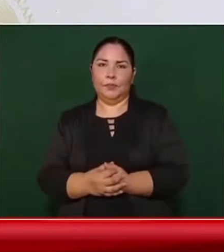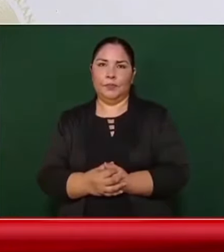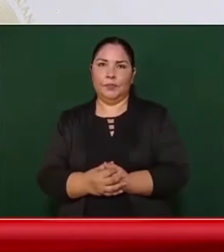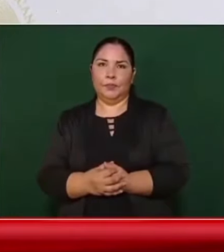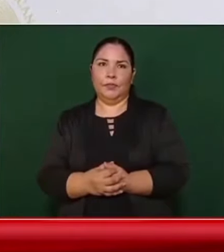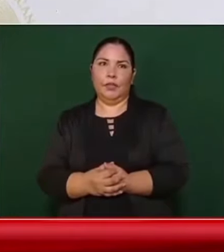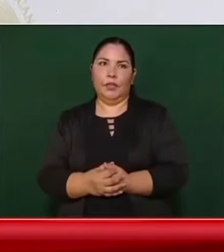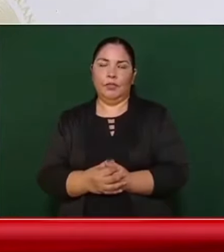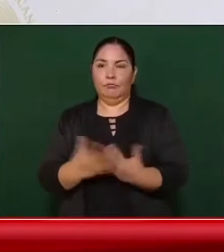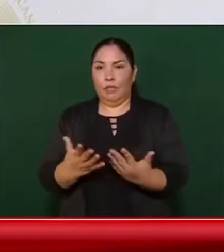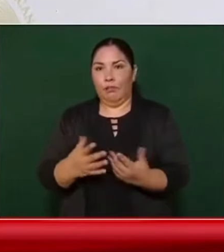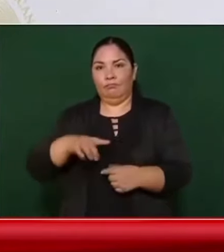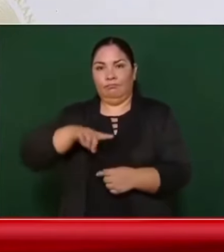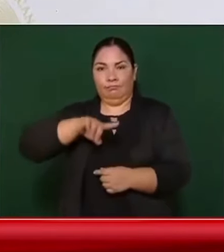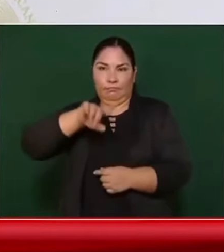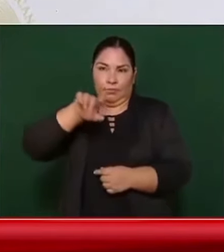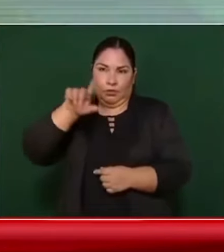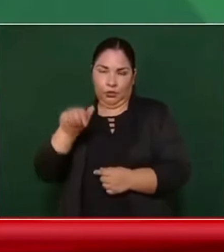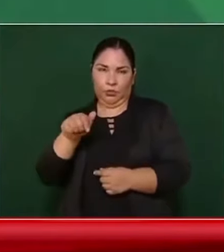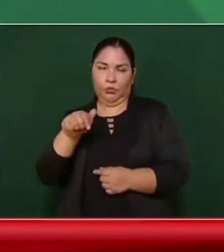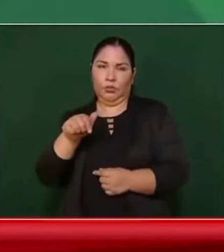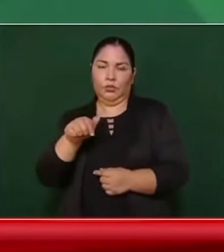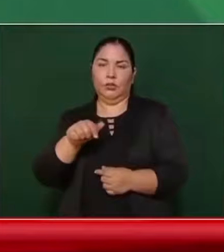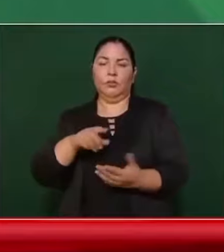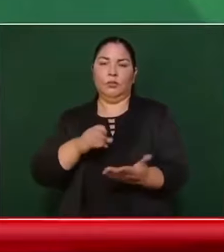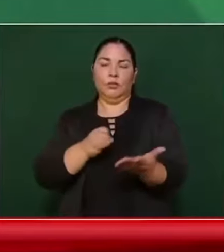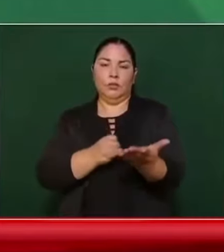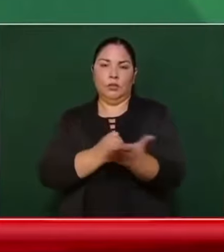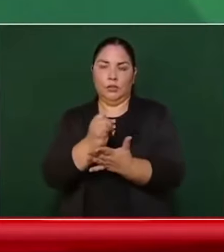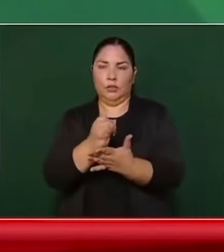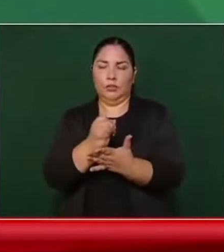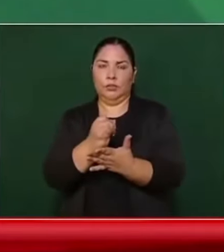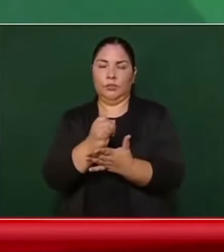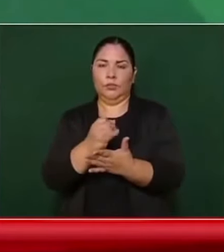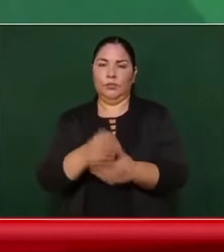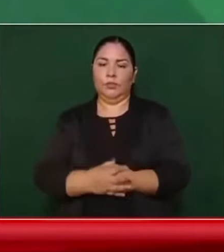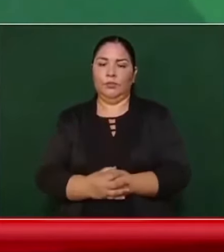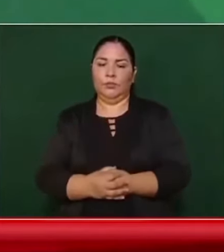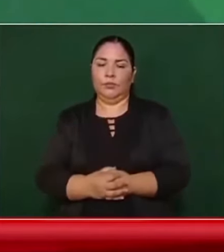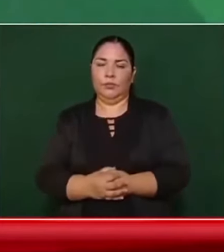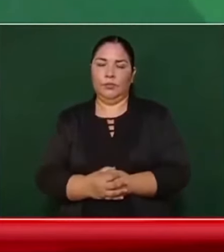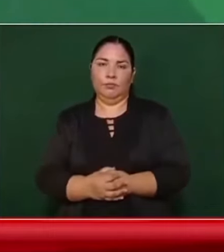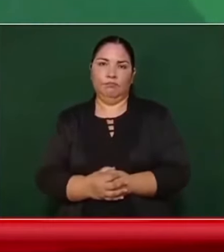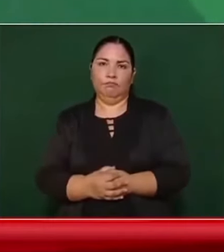y a partir de ahí vamos a tomar una decisión